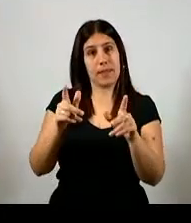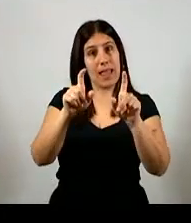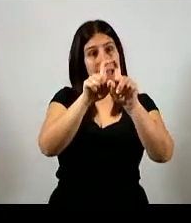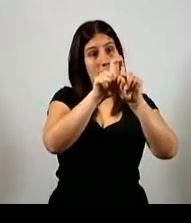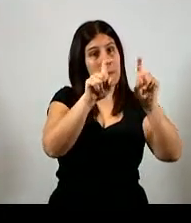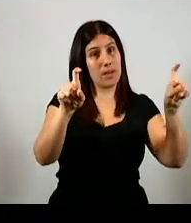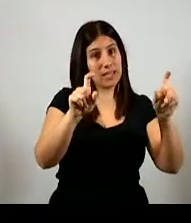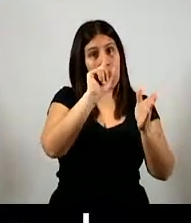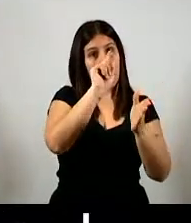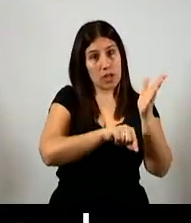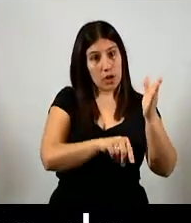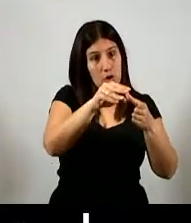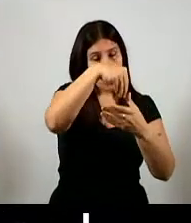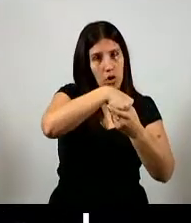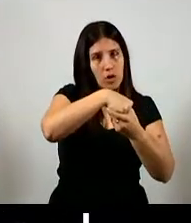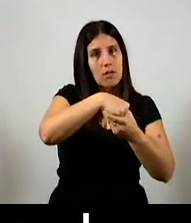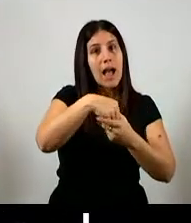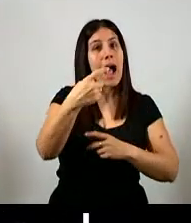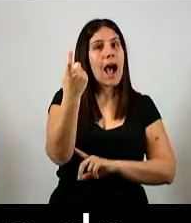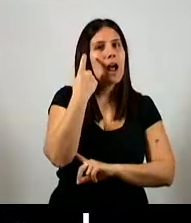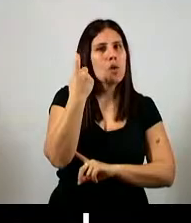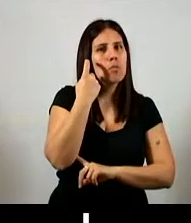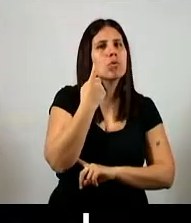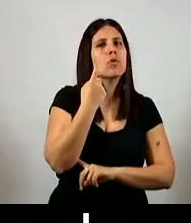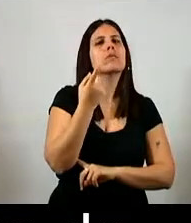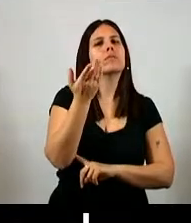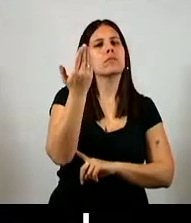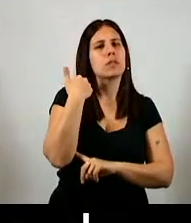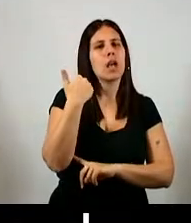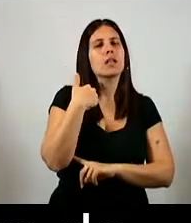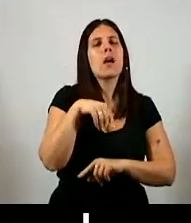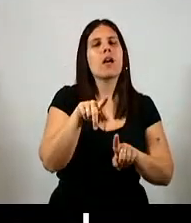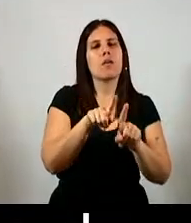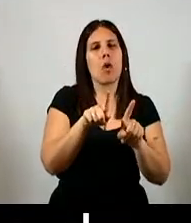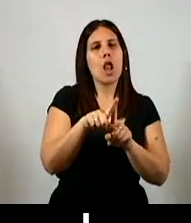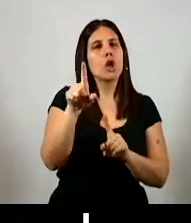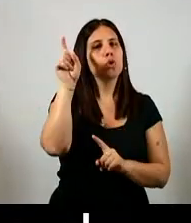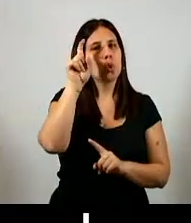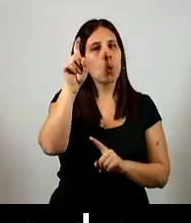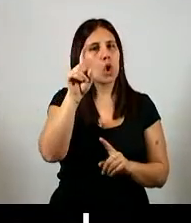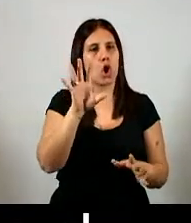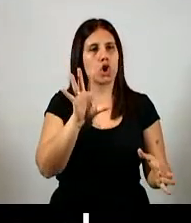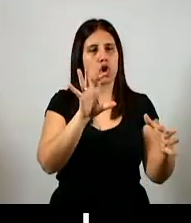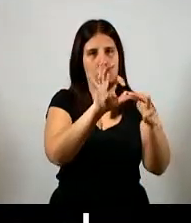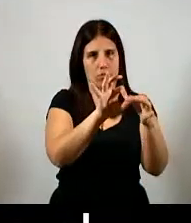los alumnos también contarán con un tutor, como había sido demandado por las propias